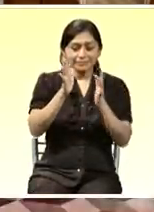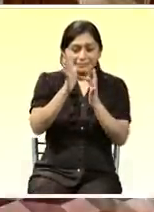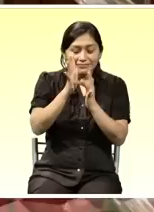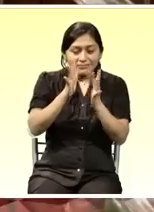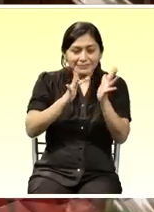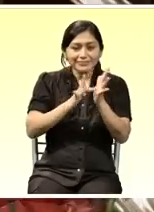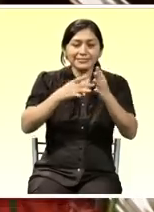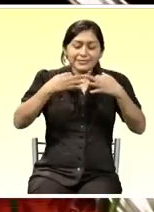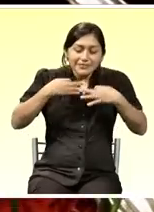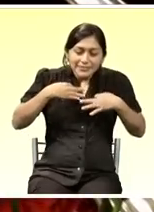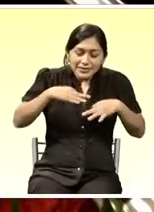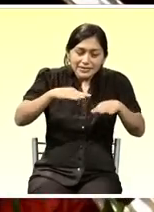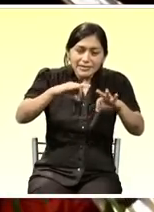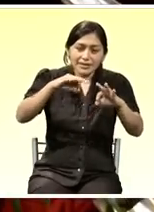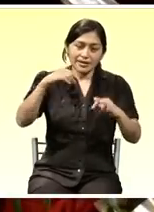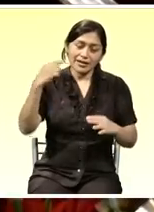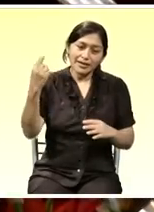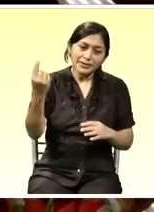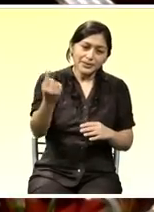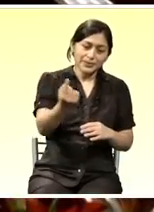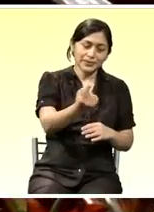milagro, Cristo